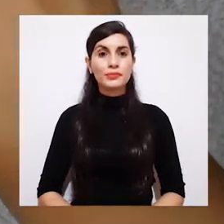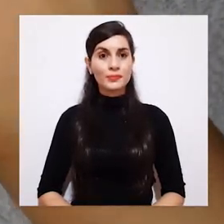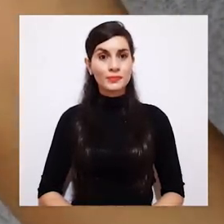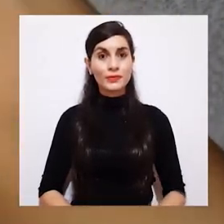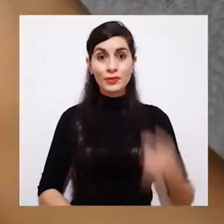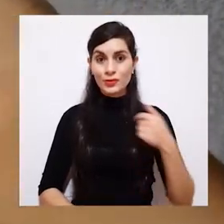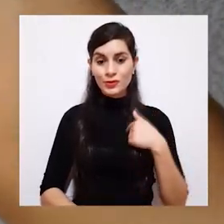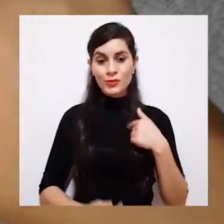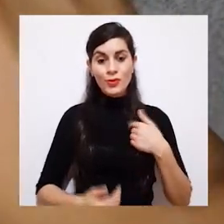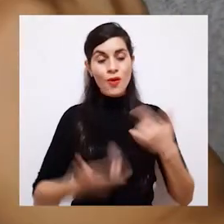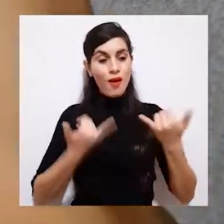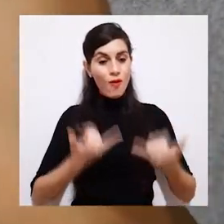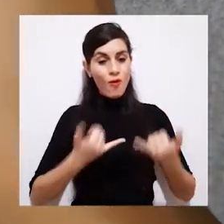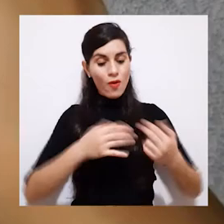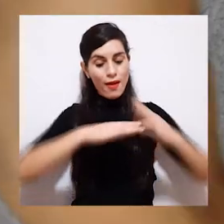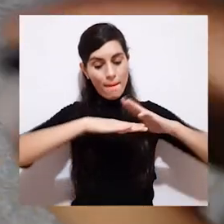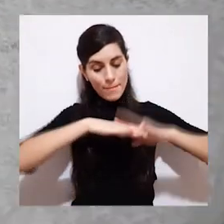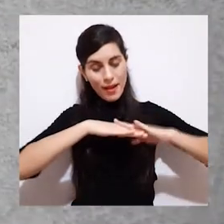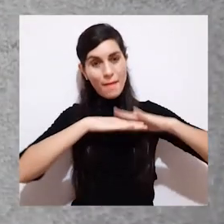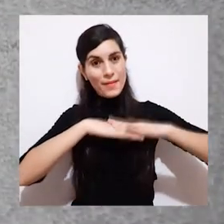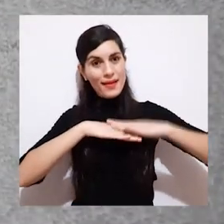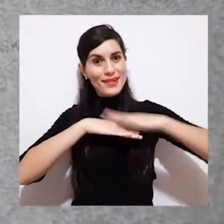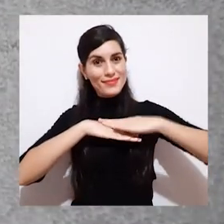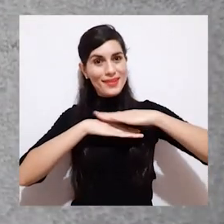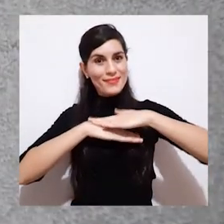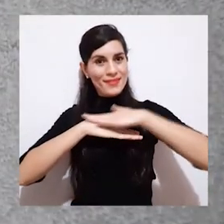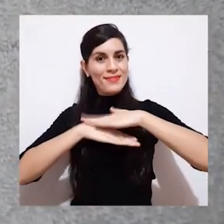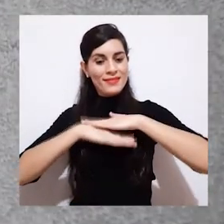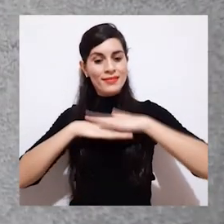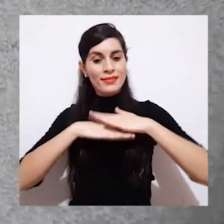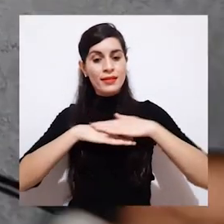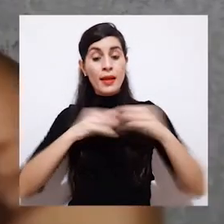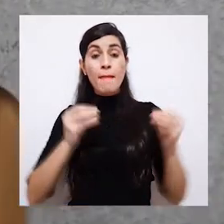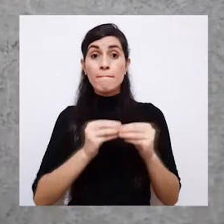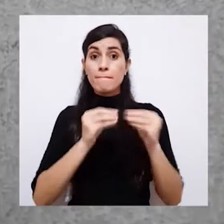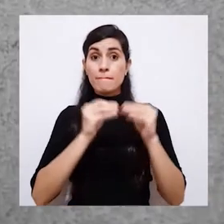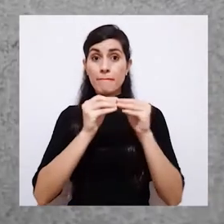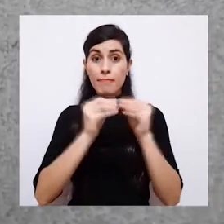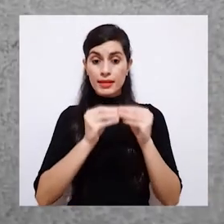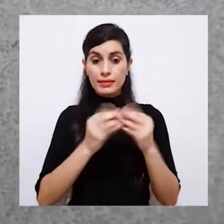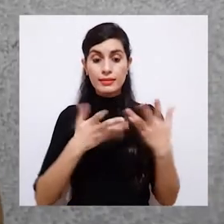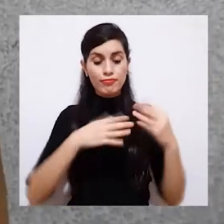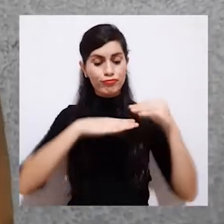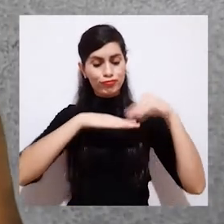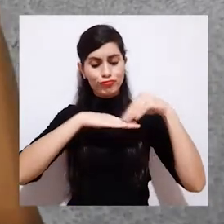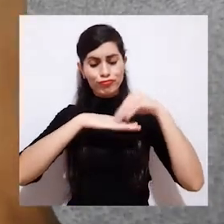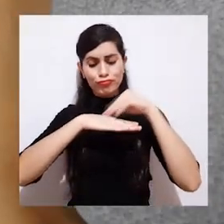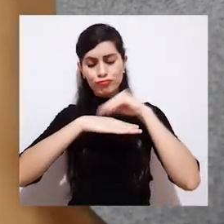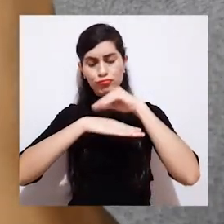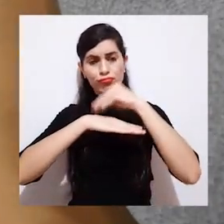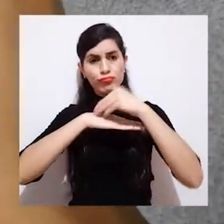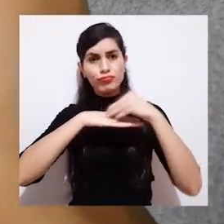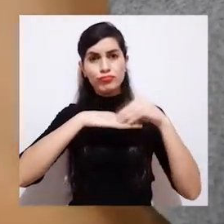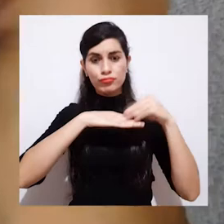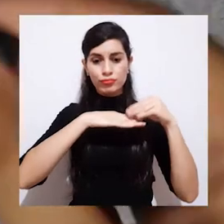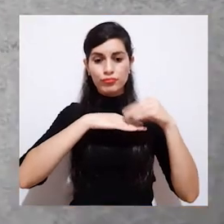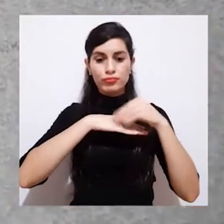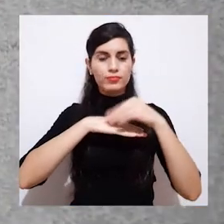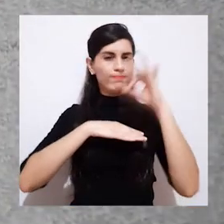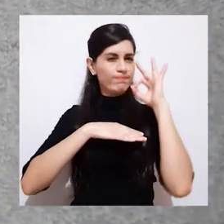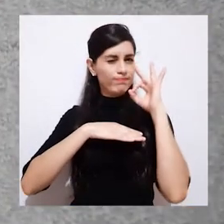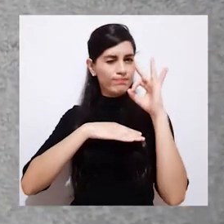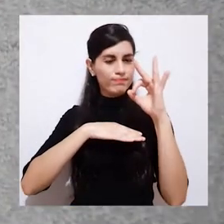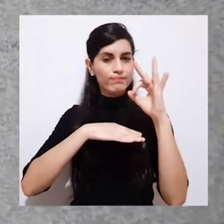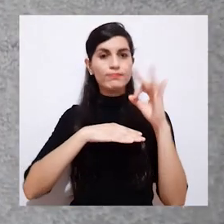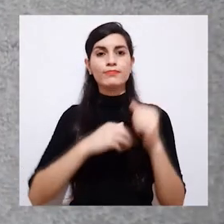Voy a ir apoyándome de la espátula. Voy a agregar también un poco más de Mastic o de Spirit Gum en lo que es los bordes para que todo